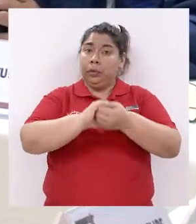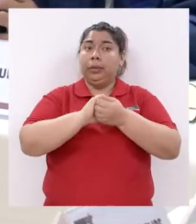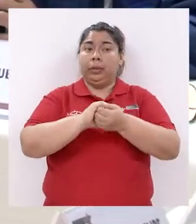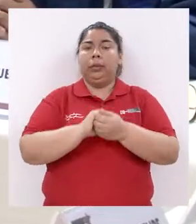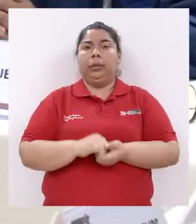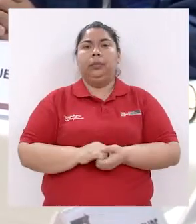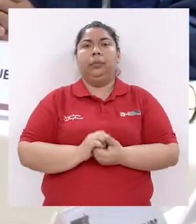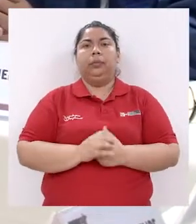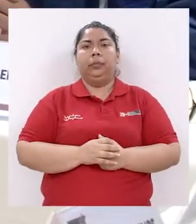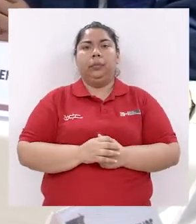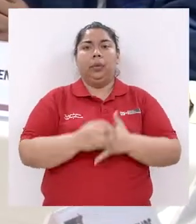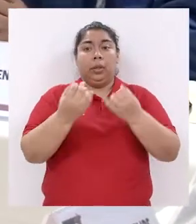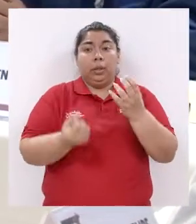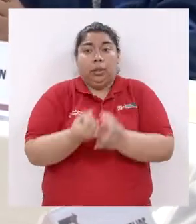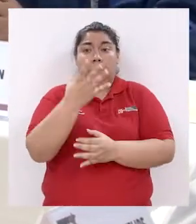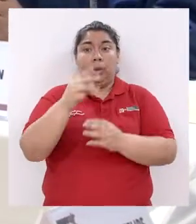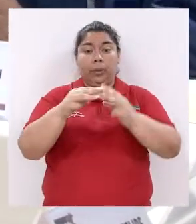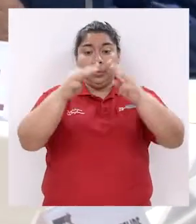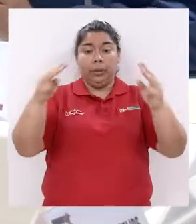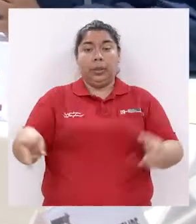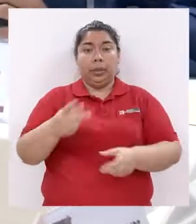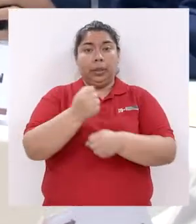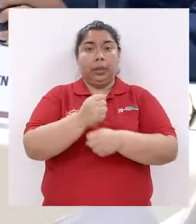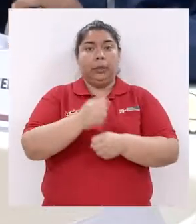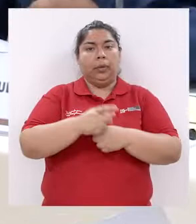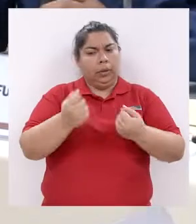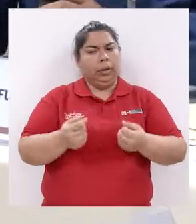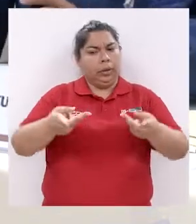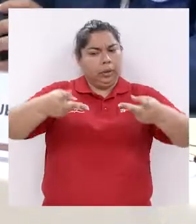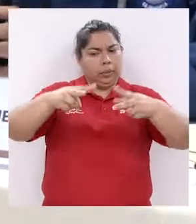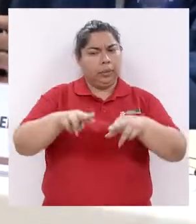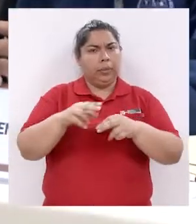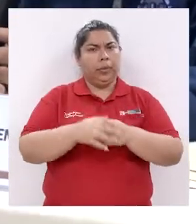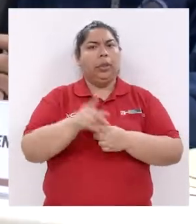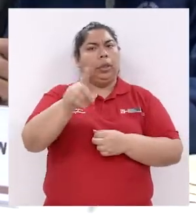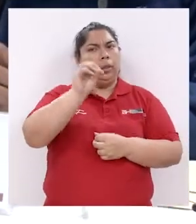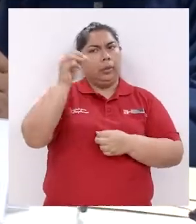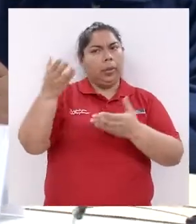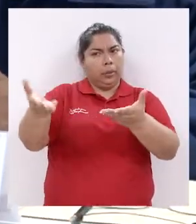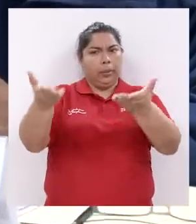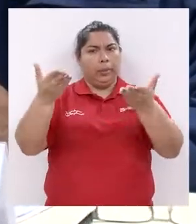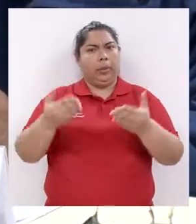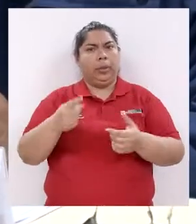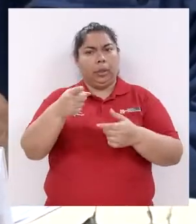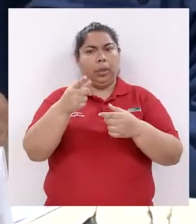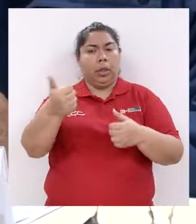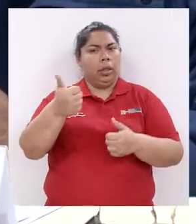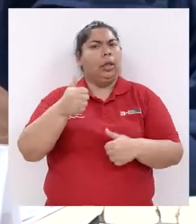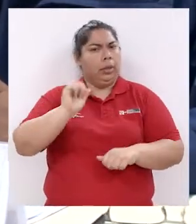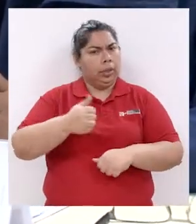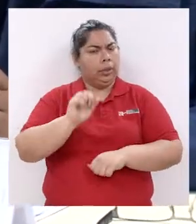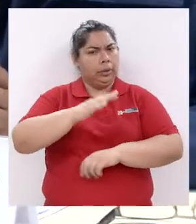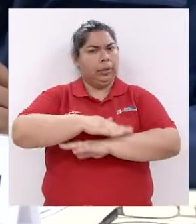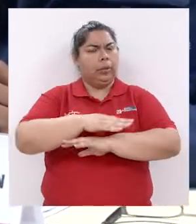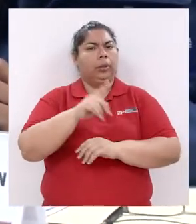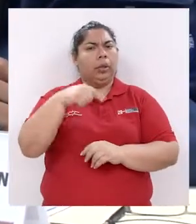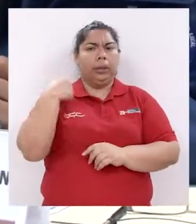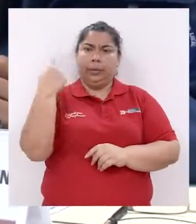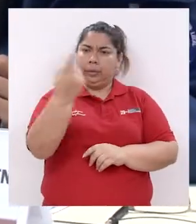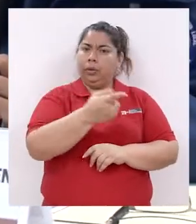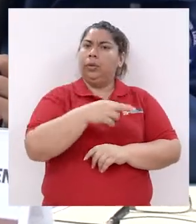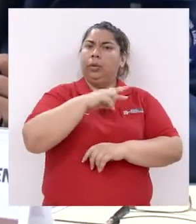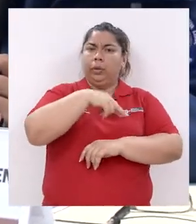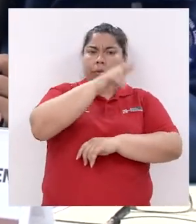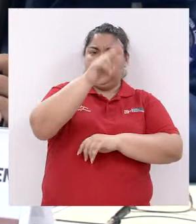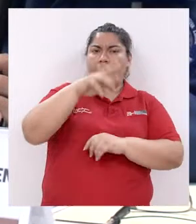por esta reunión de trabajo y asimismo también reiterarle la bienvenida y tengan ustedes la seguridad que en todos los